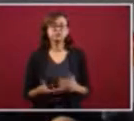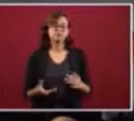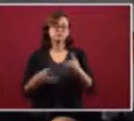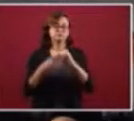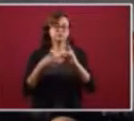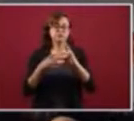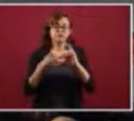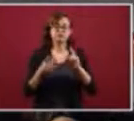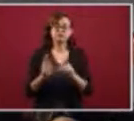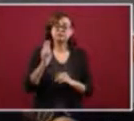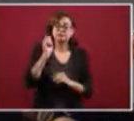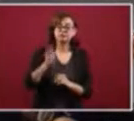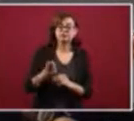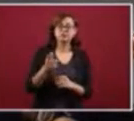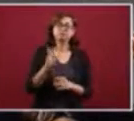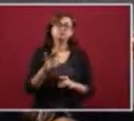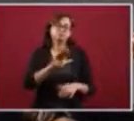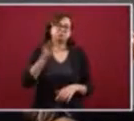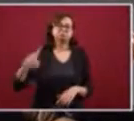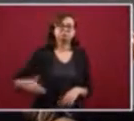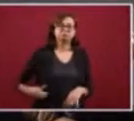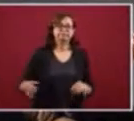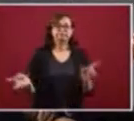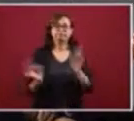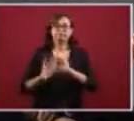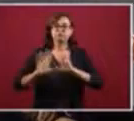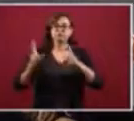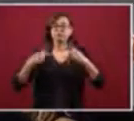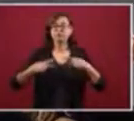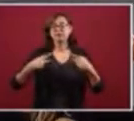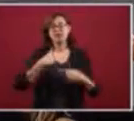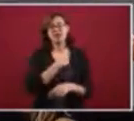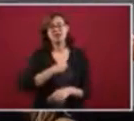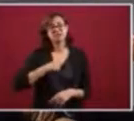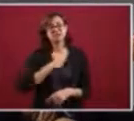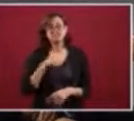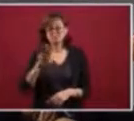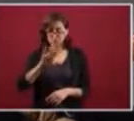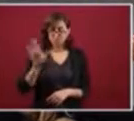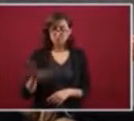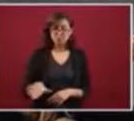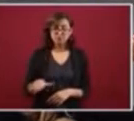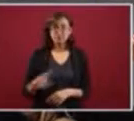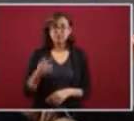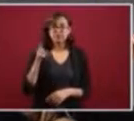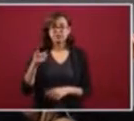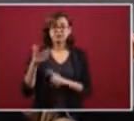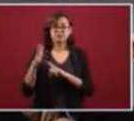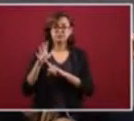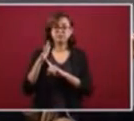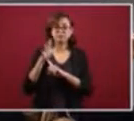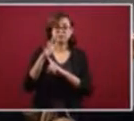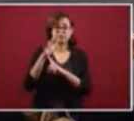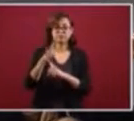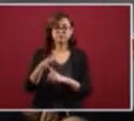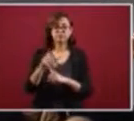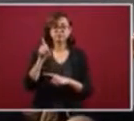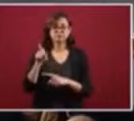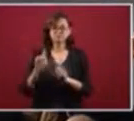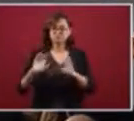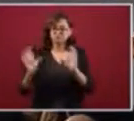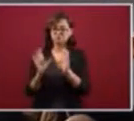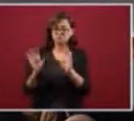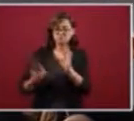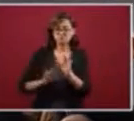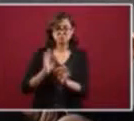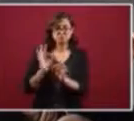de las personas que lamentablemente murieron. Las aeronaves, recalcando que la aeronave estaba en su certificación